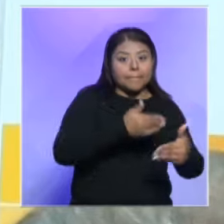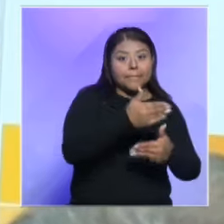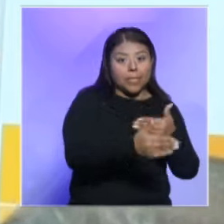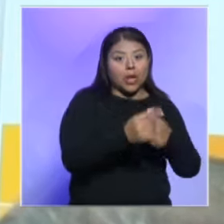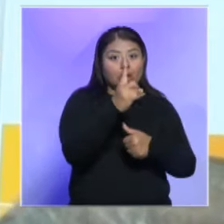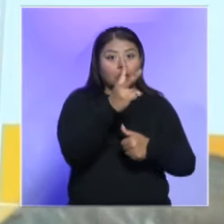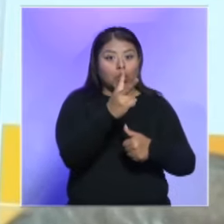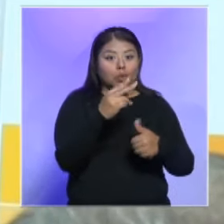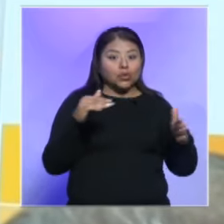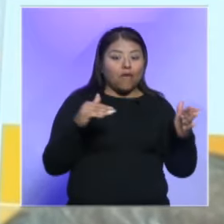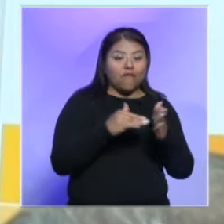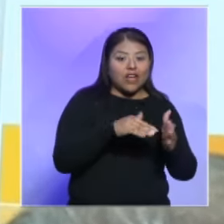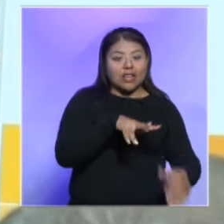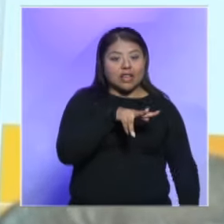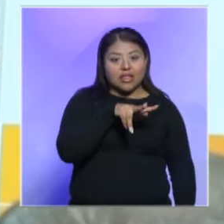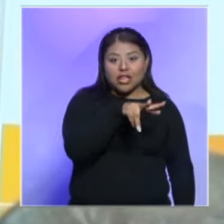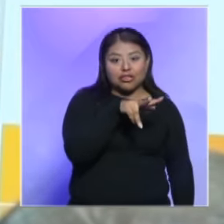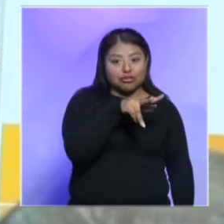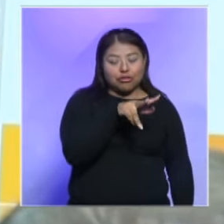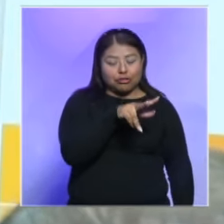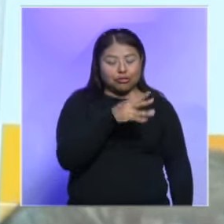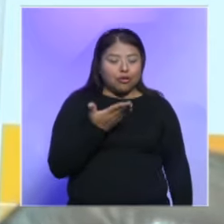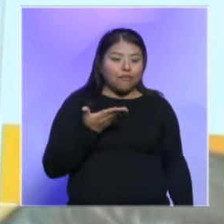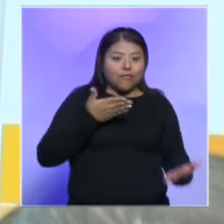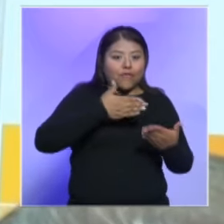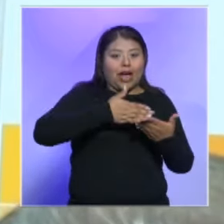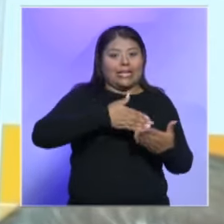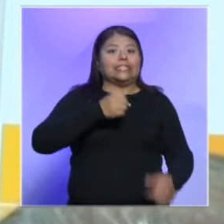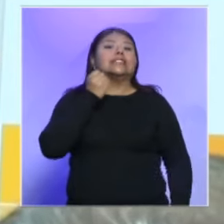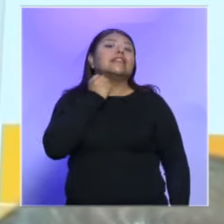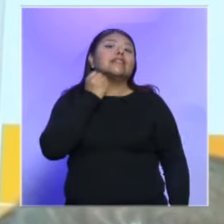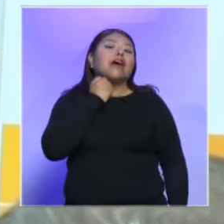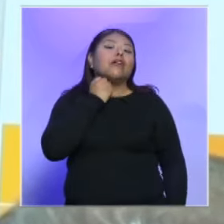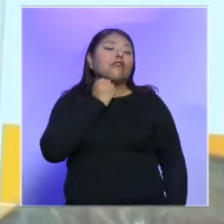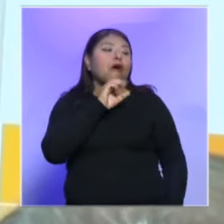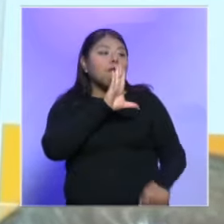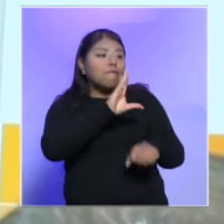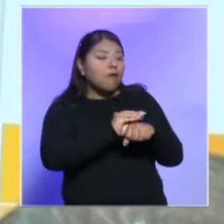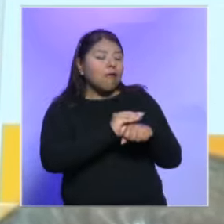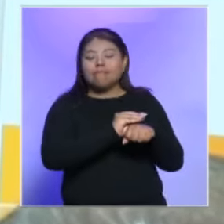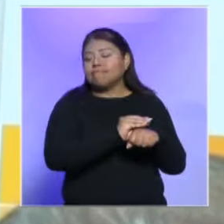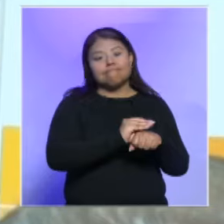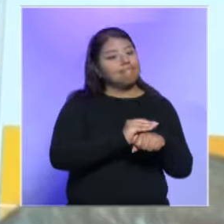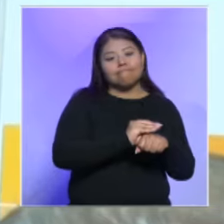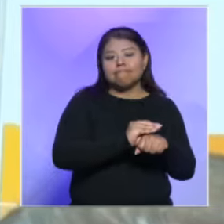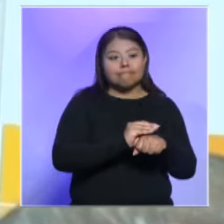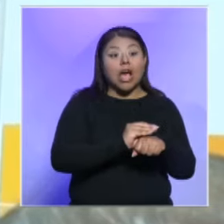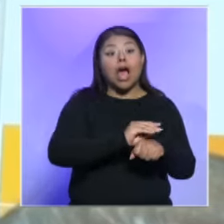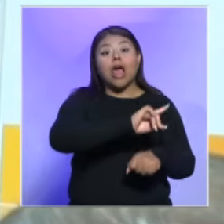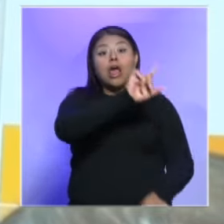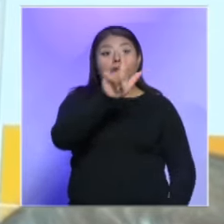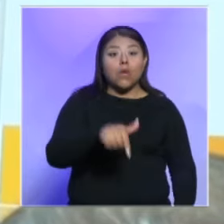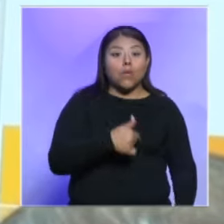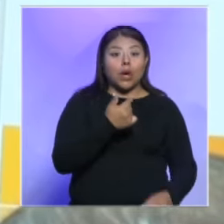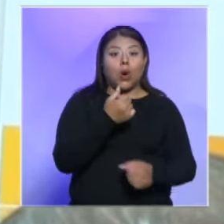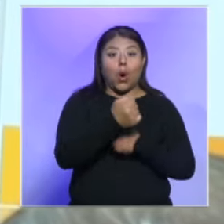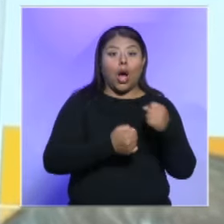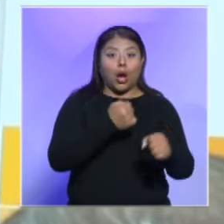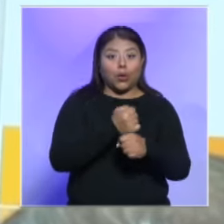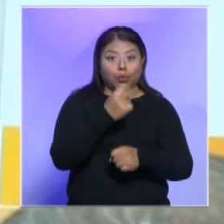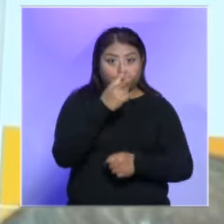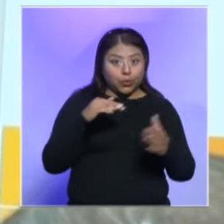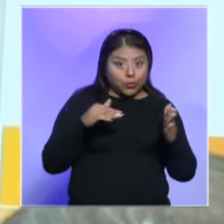no consiguió esta mayoría, pero en 2020 accedió a una postulación partidista municipal por parte de un